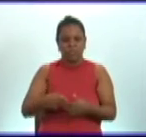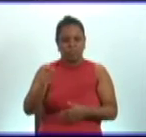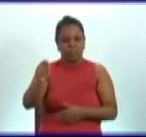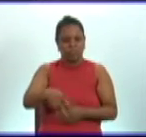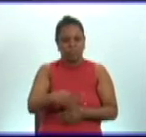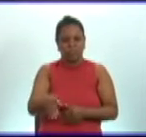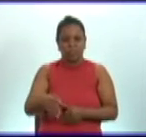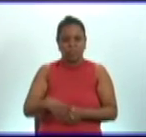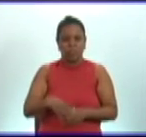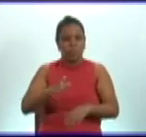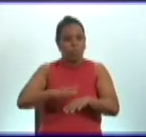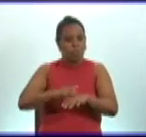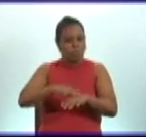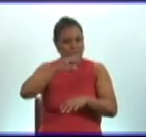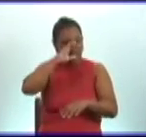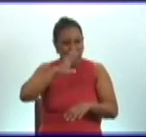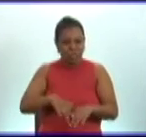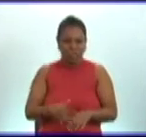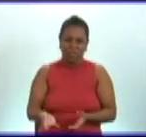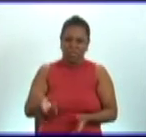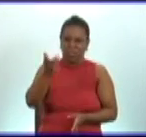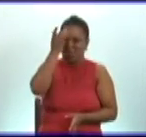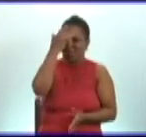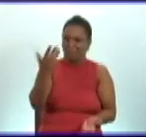Culpar a esos niños es una desvergüenza.